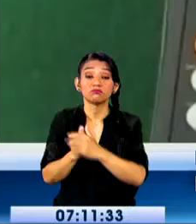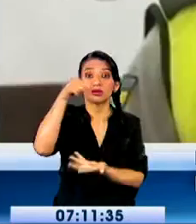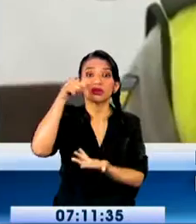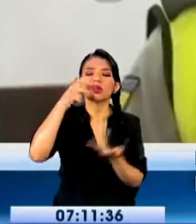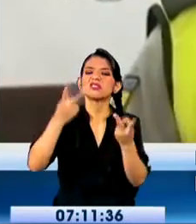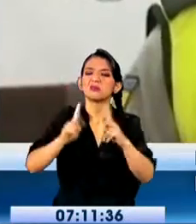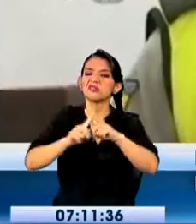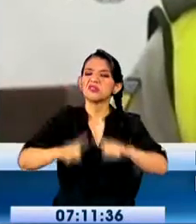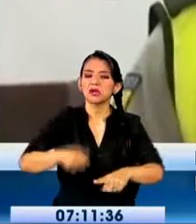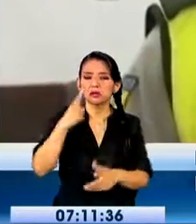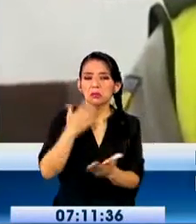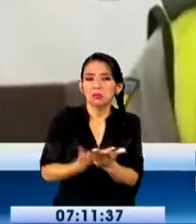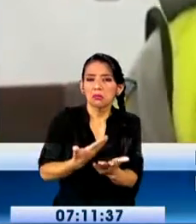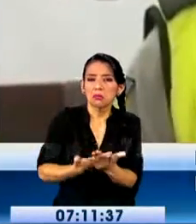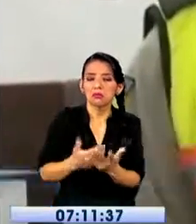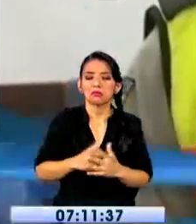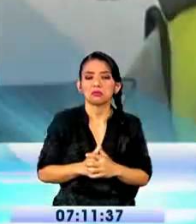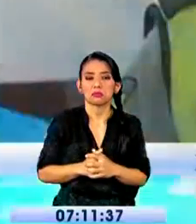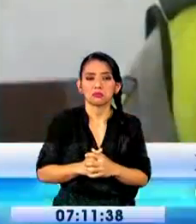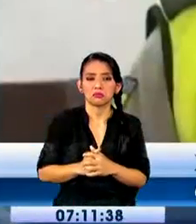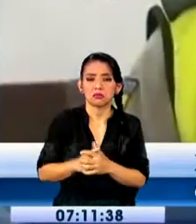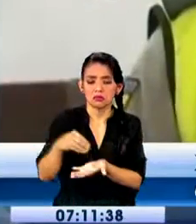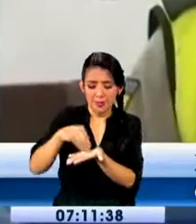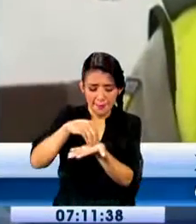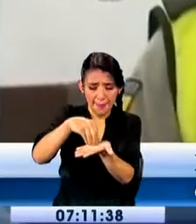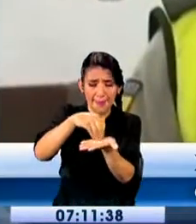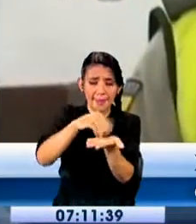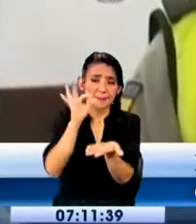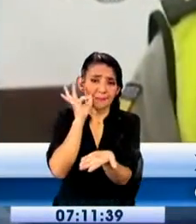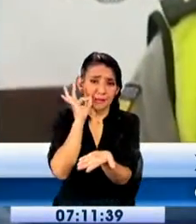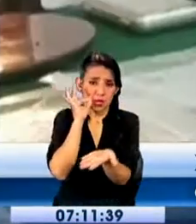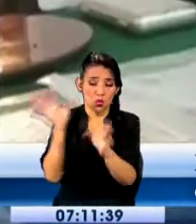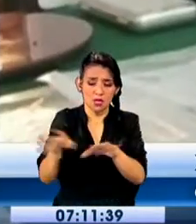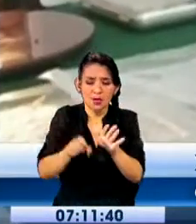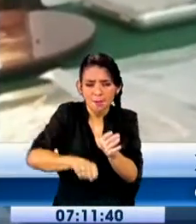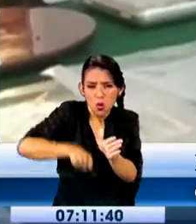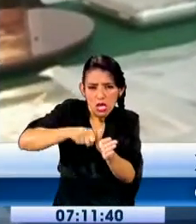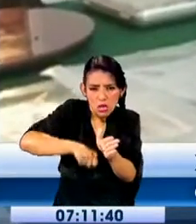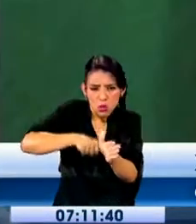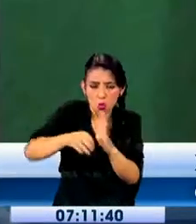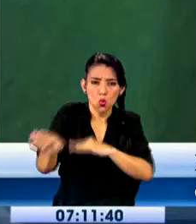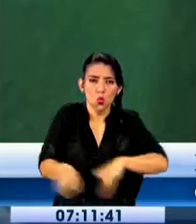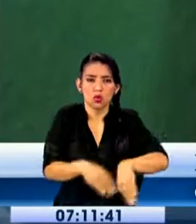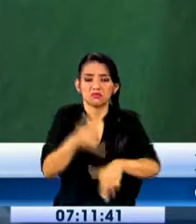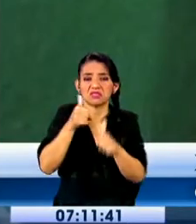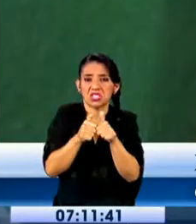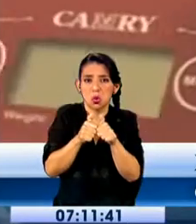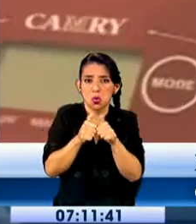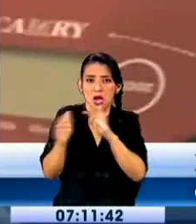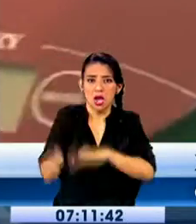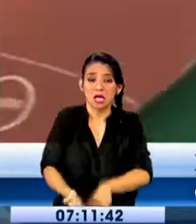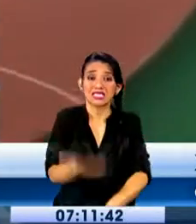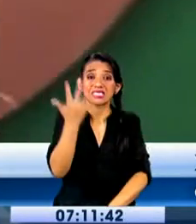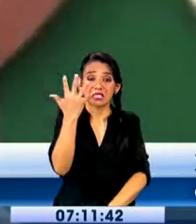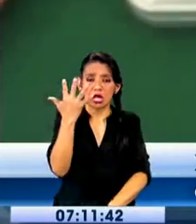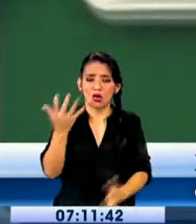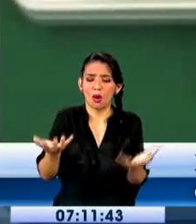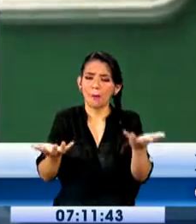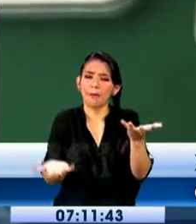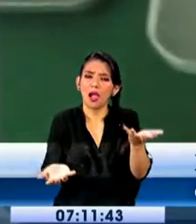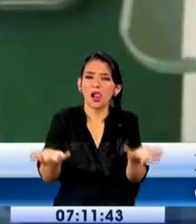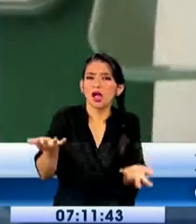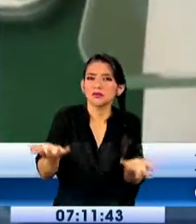evidencias. 120 semillas de la posible marihuana, un molino metálico, un celular, 5 balanzas de diferentes